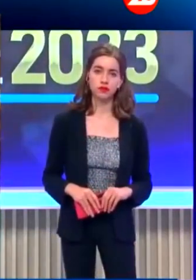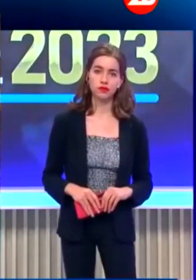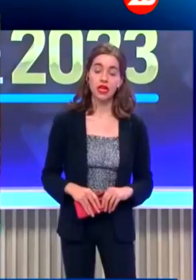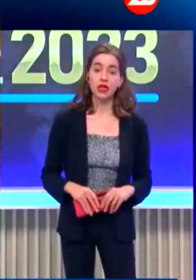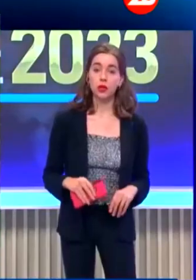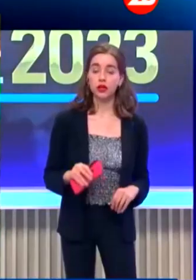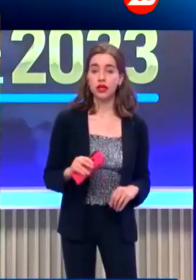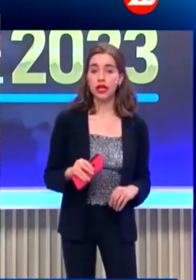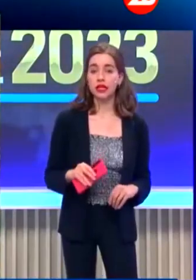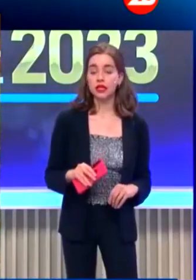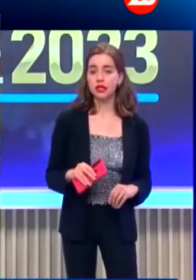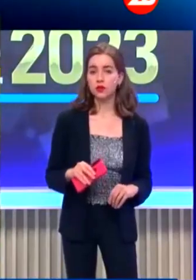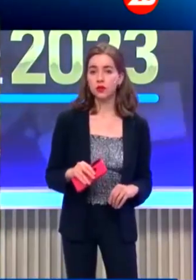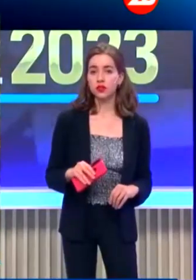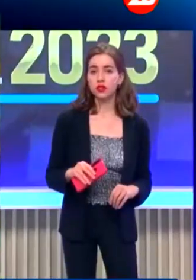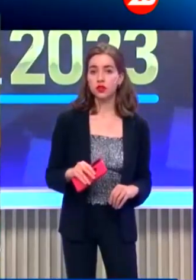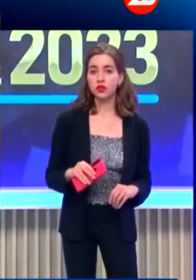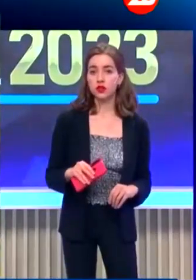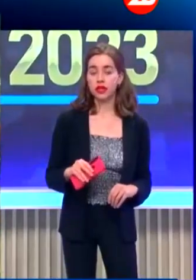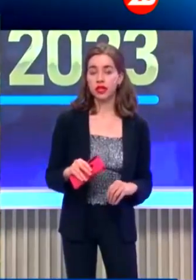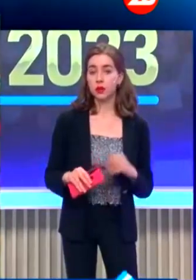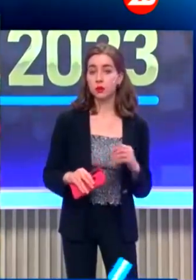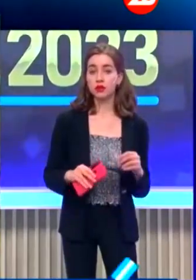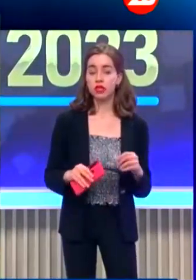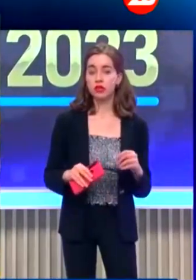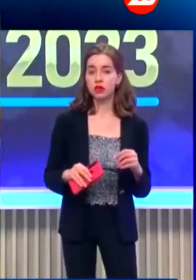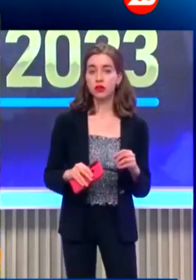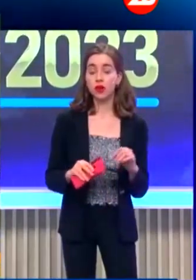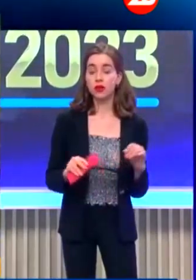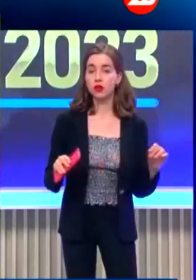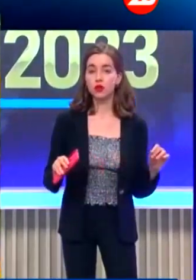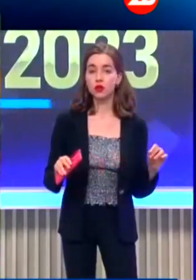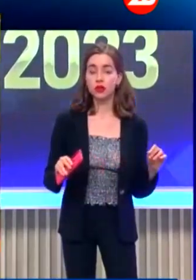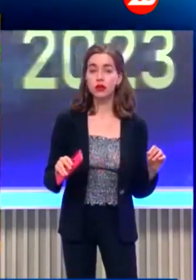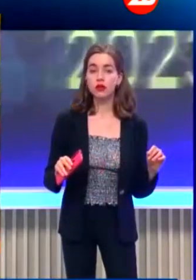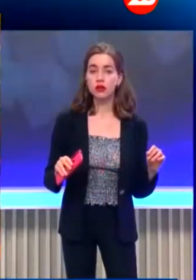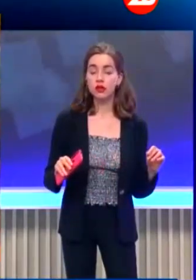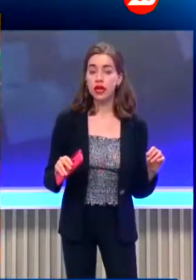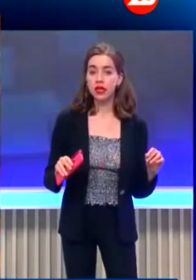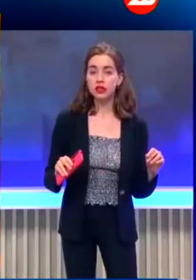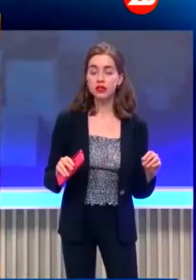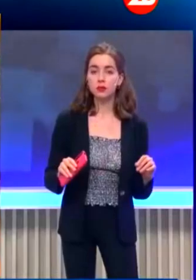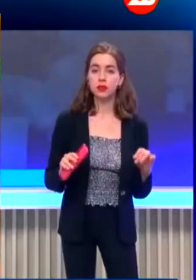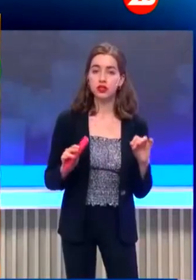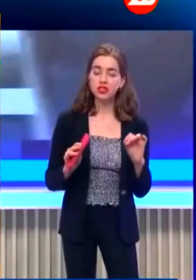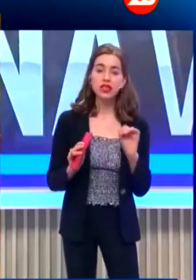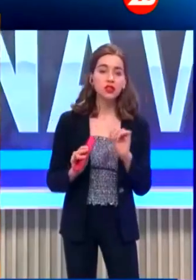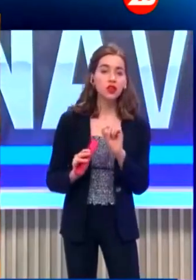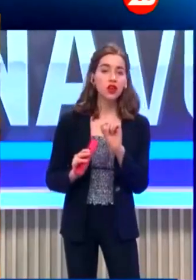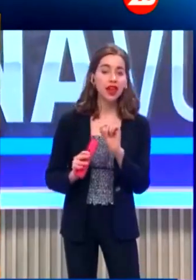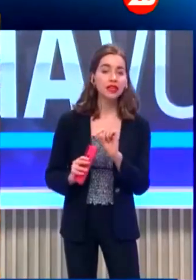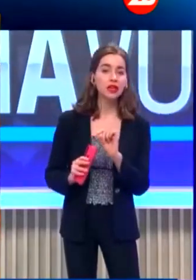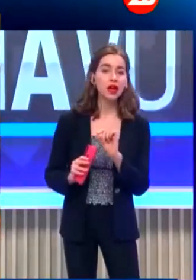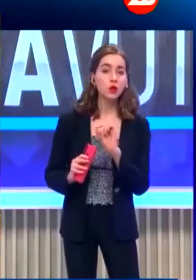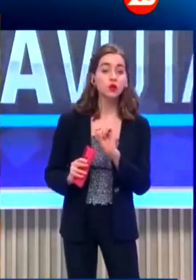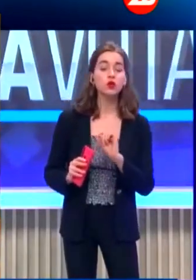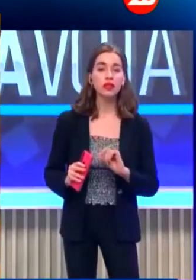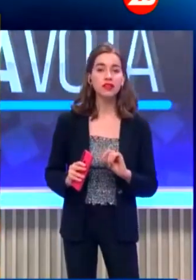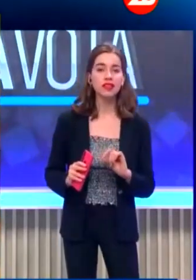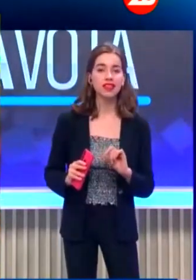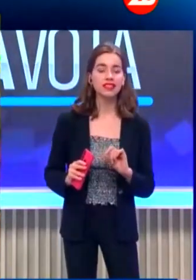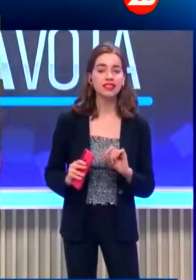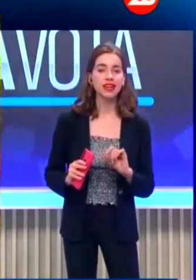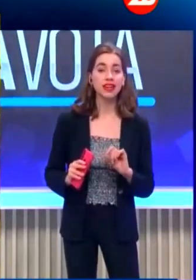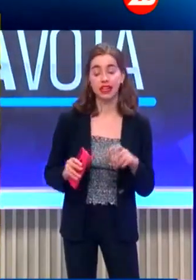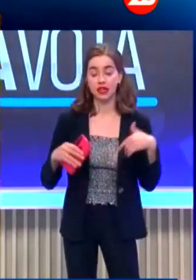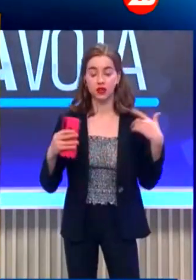¿qué más tenés? Bueno, Lali Espósito en el post electoral todavía no tuiteó nada, pero sí le dio like a un tuit